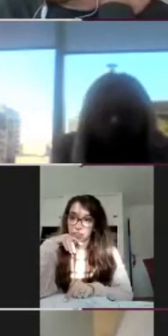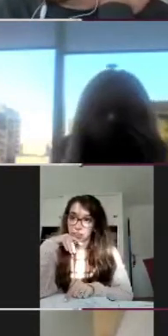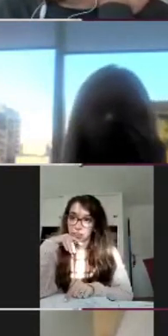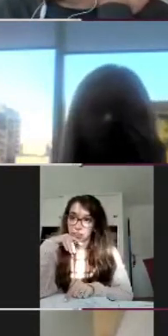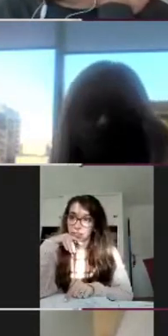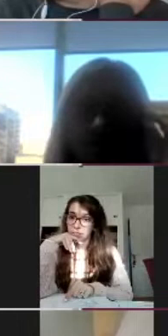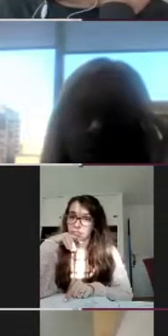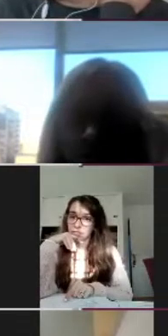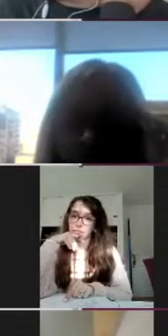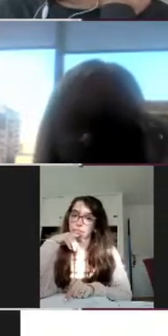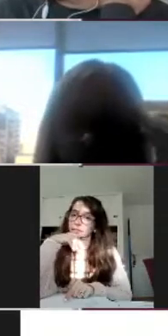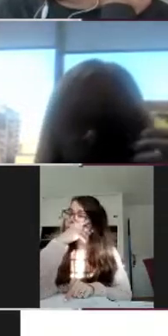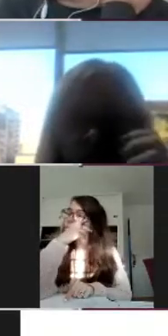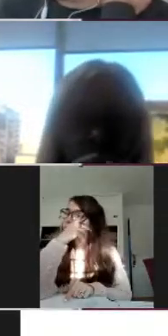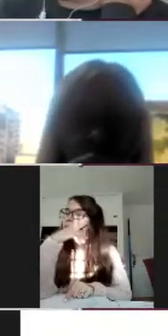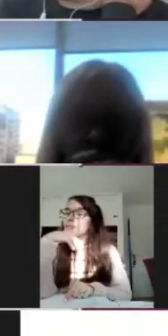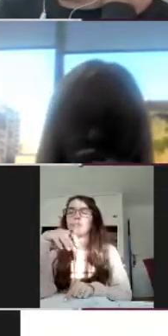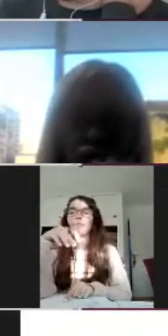115.700.